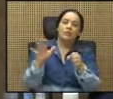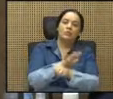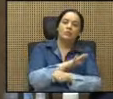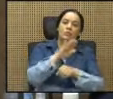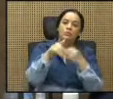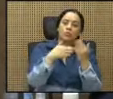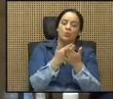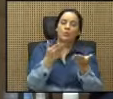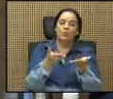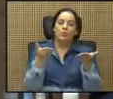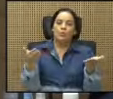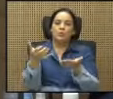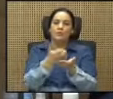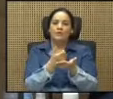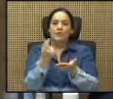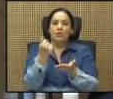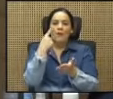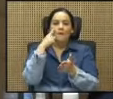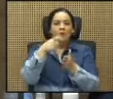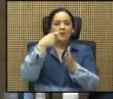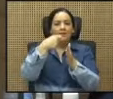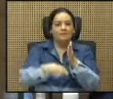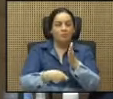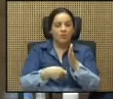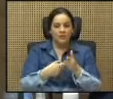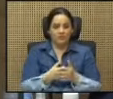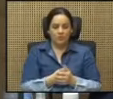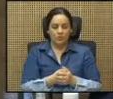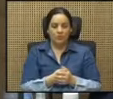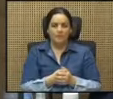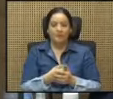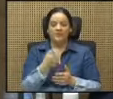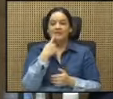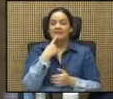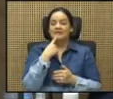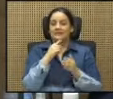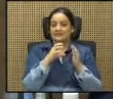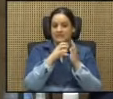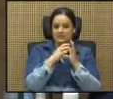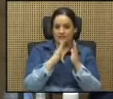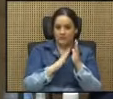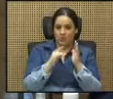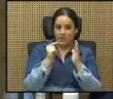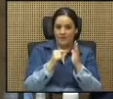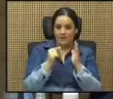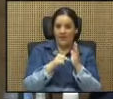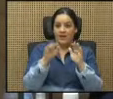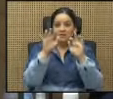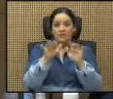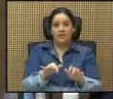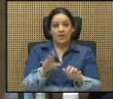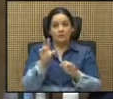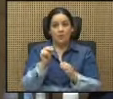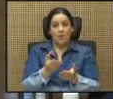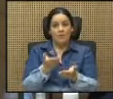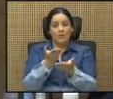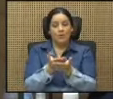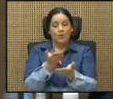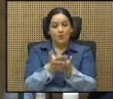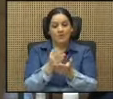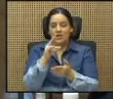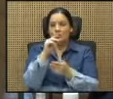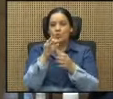recursos recaudados por el impuesto. Dice textualmente, la redacción propuesta no especifica